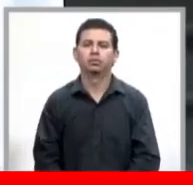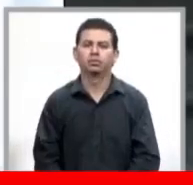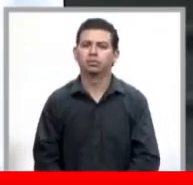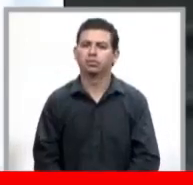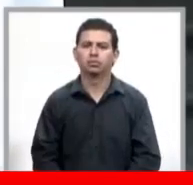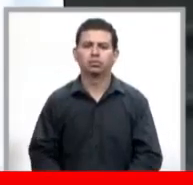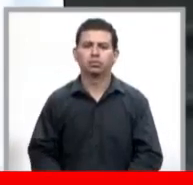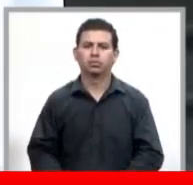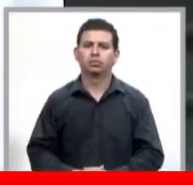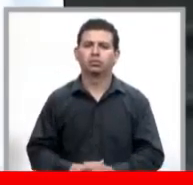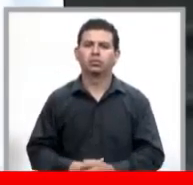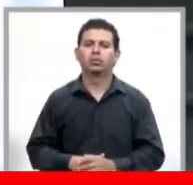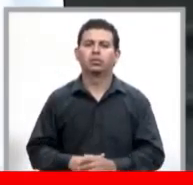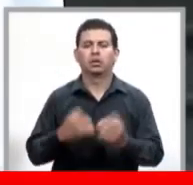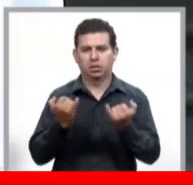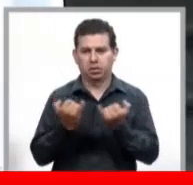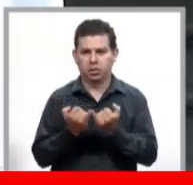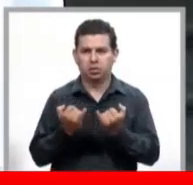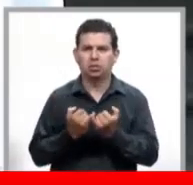Inclusive habrá